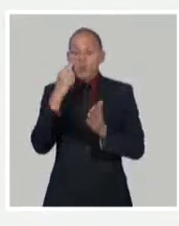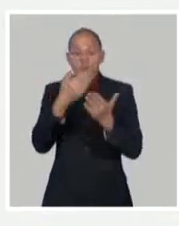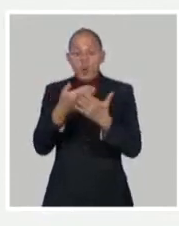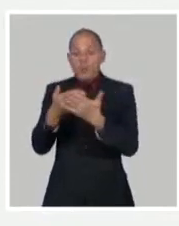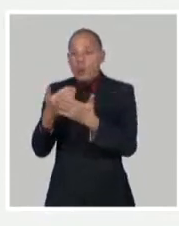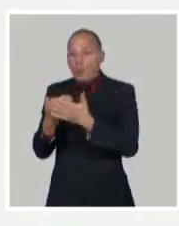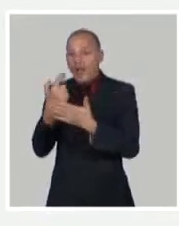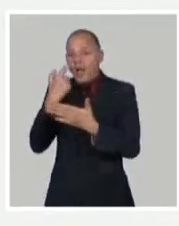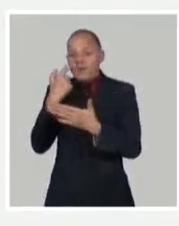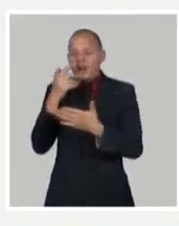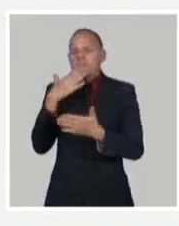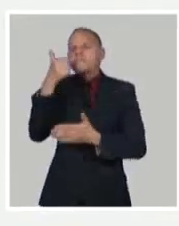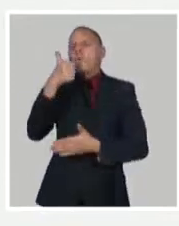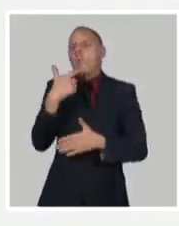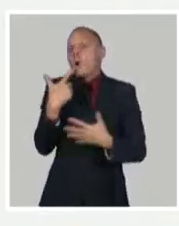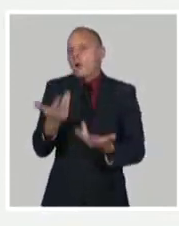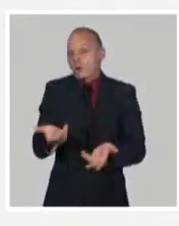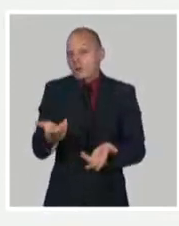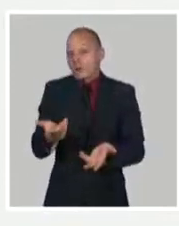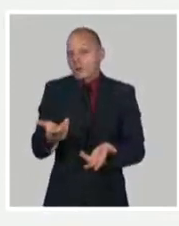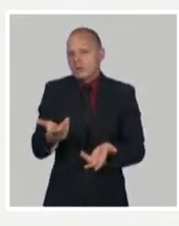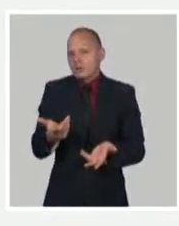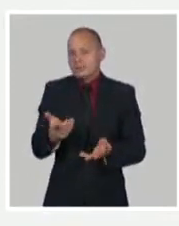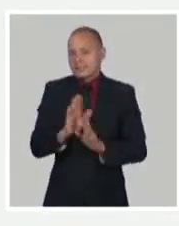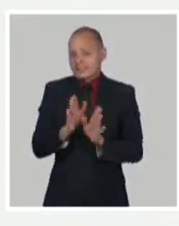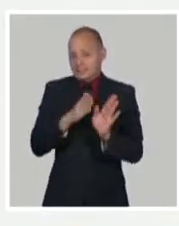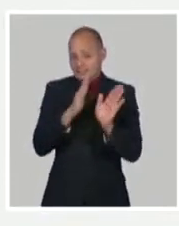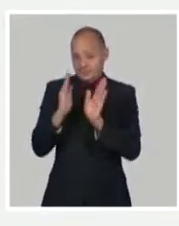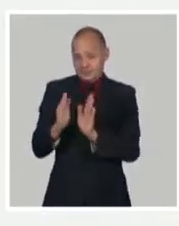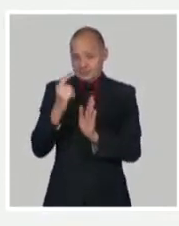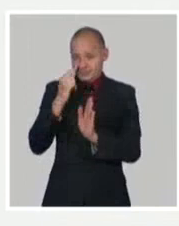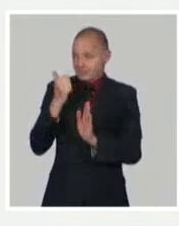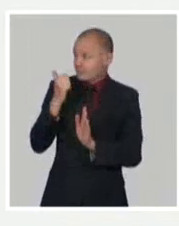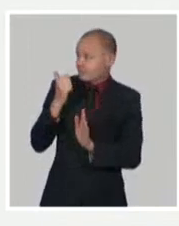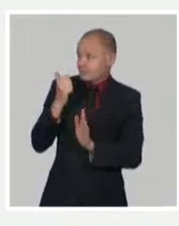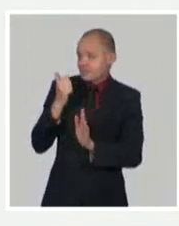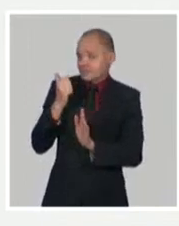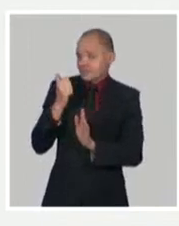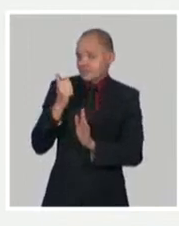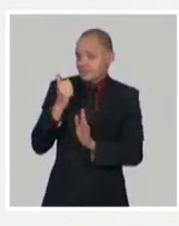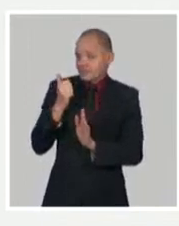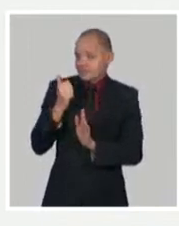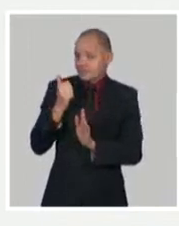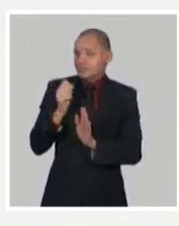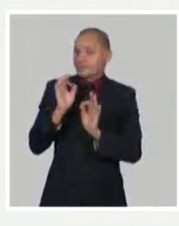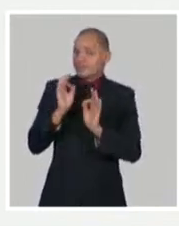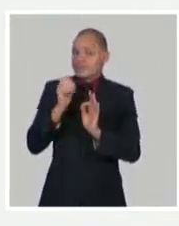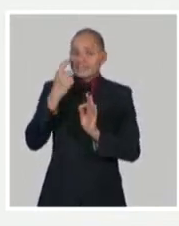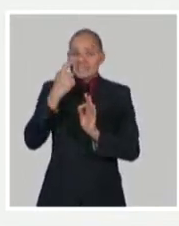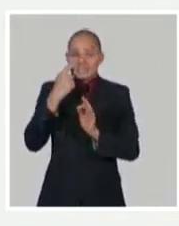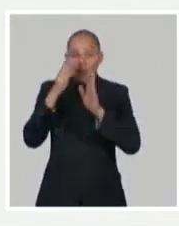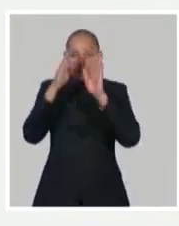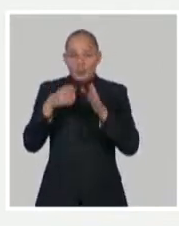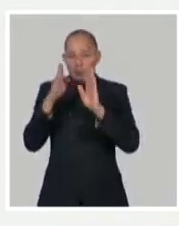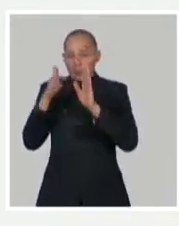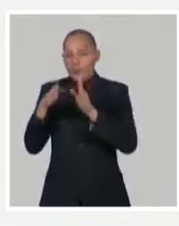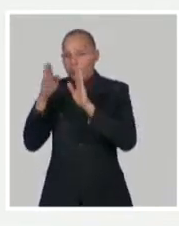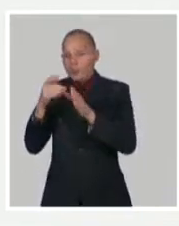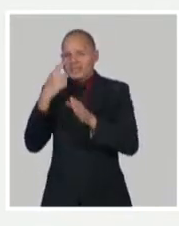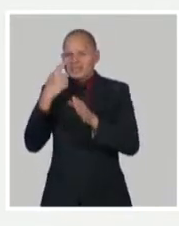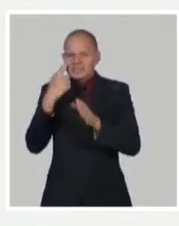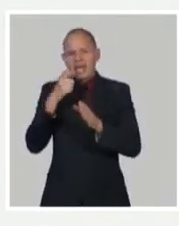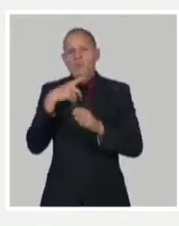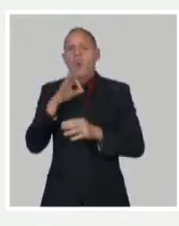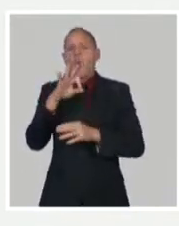íbamos a avanzar. Y eso comenzamos a ver, podemos ver en esa pantalla como realmente ahí tenemos en el orden de 80 a 90%